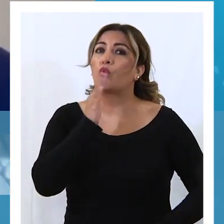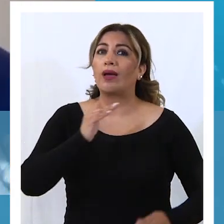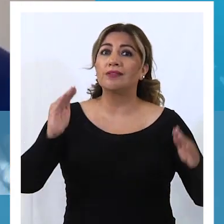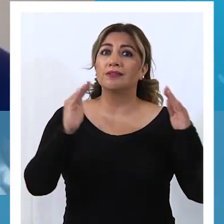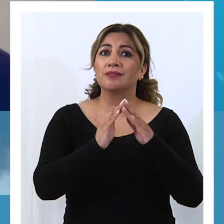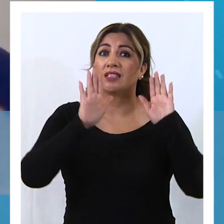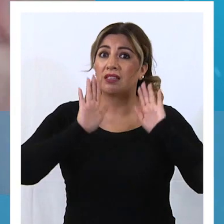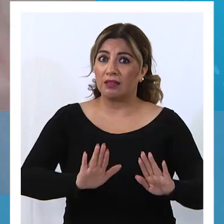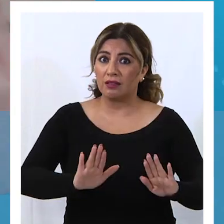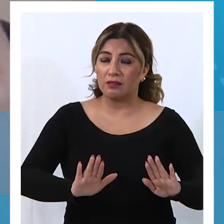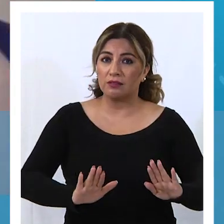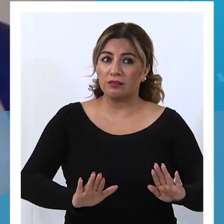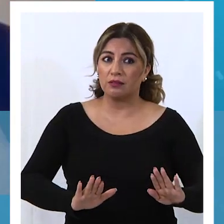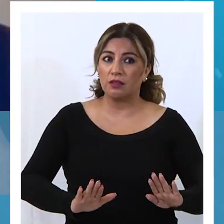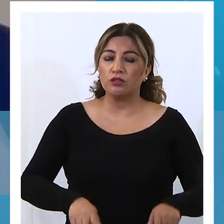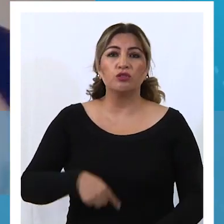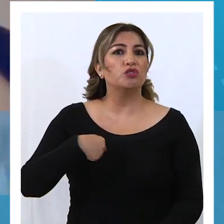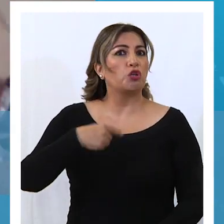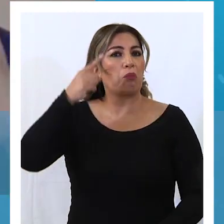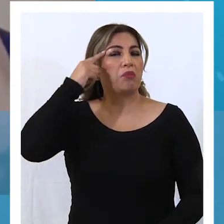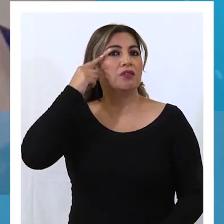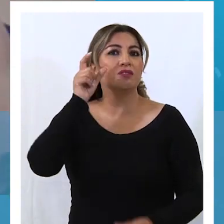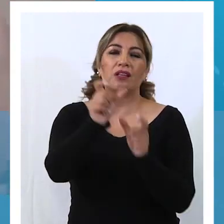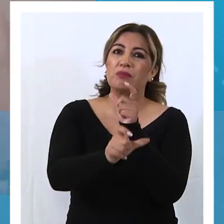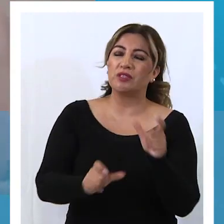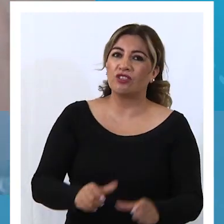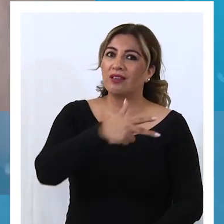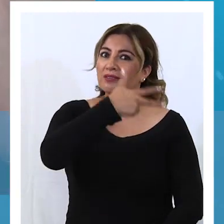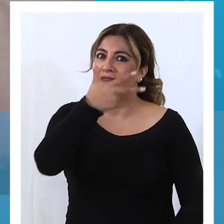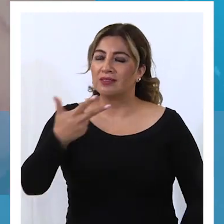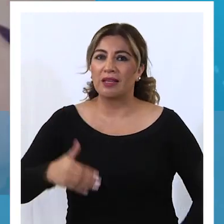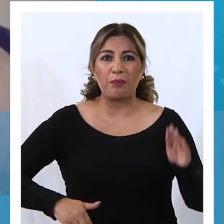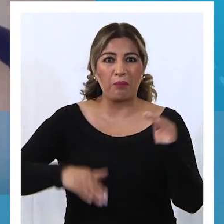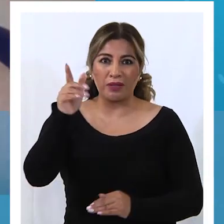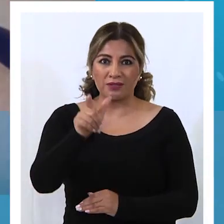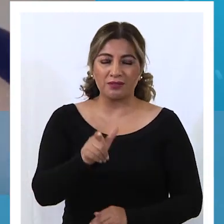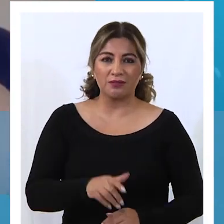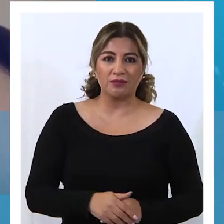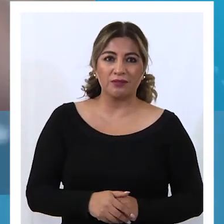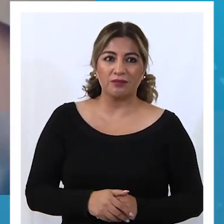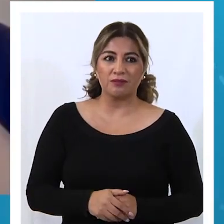aquí no hay toque de queda. Pero también me imagino que la población danesa es mucho más